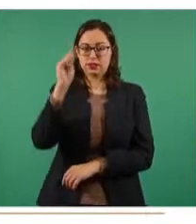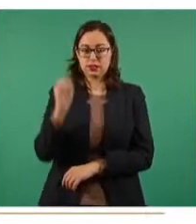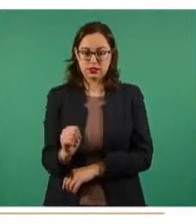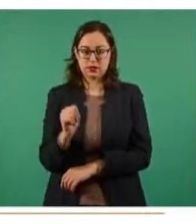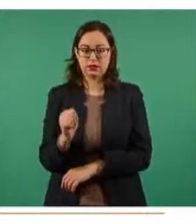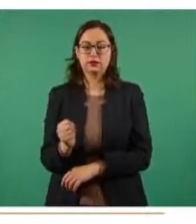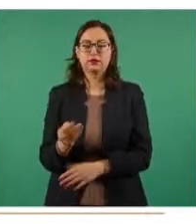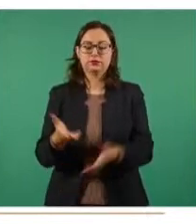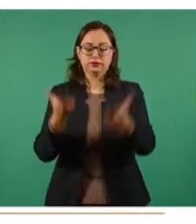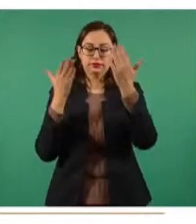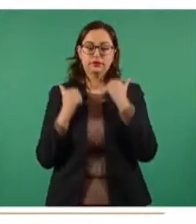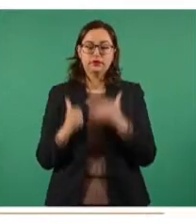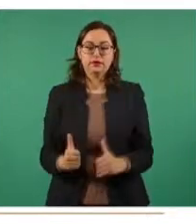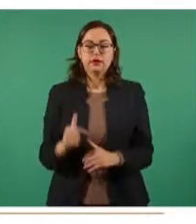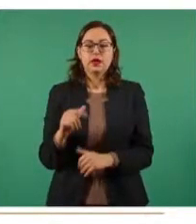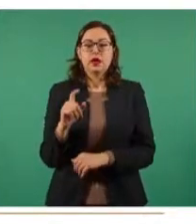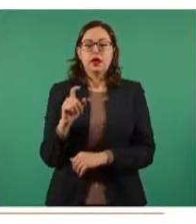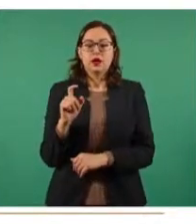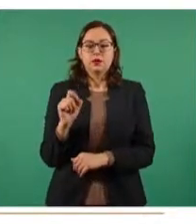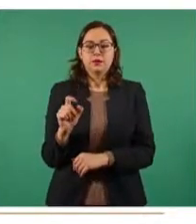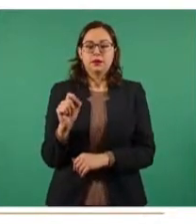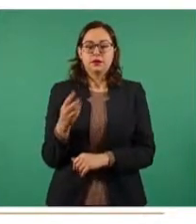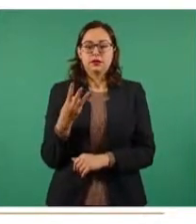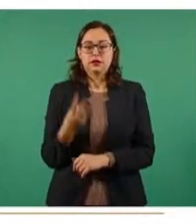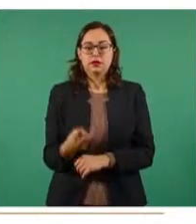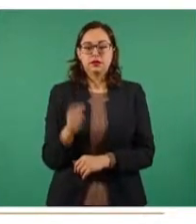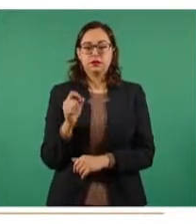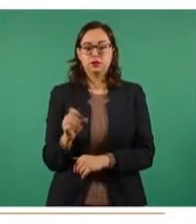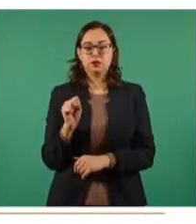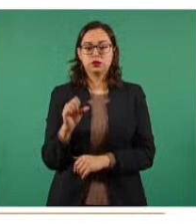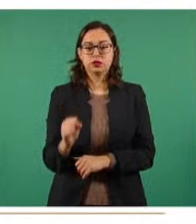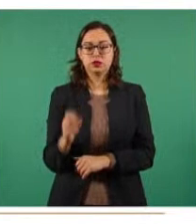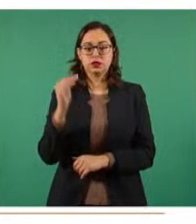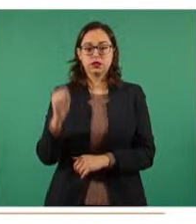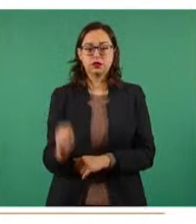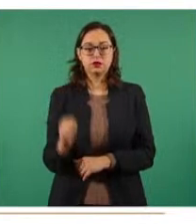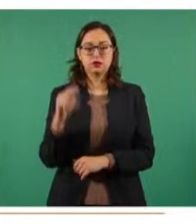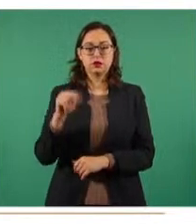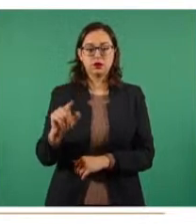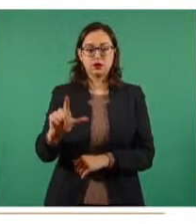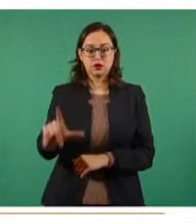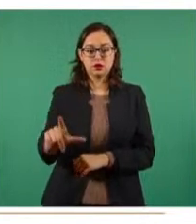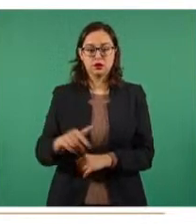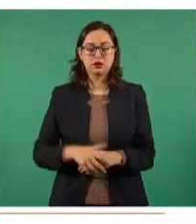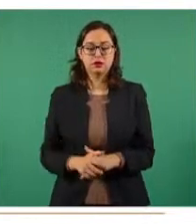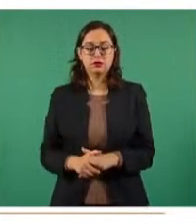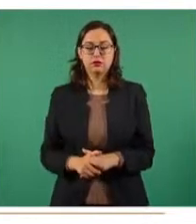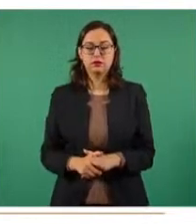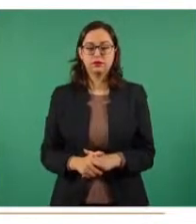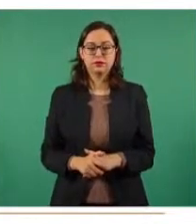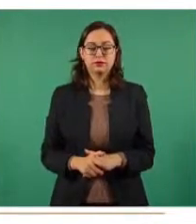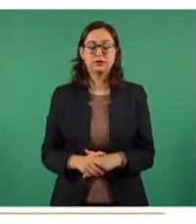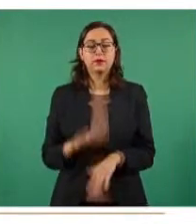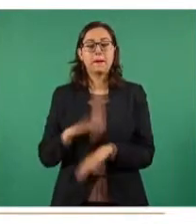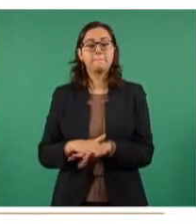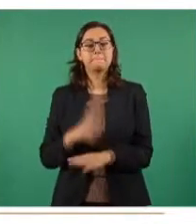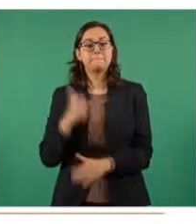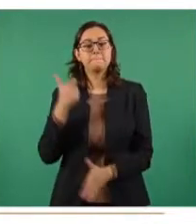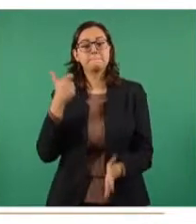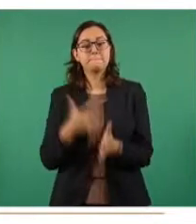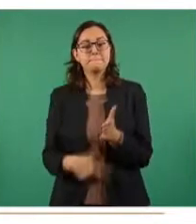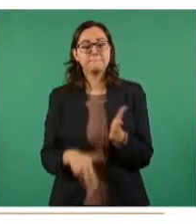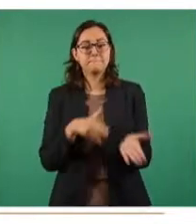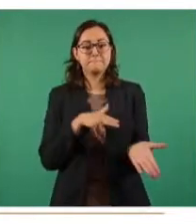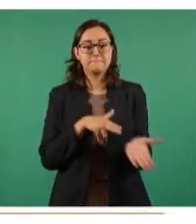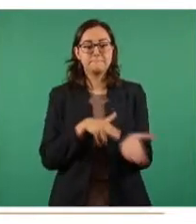pasada para la premium y 23 69 de petro se ven en san pedro garza garcía nuevo león las más económicas